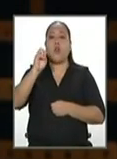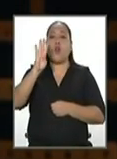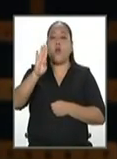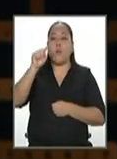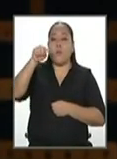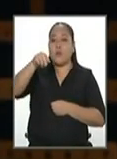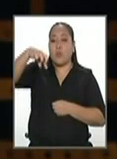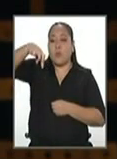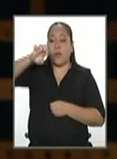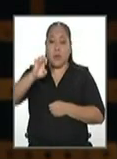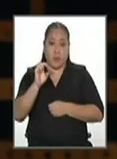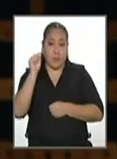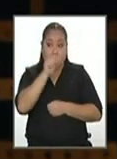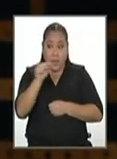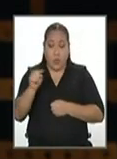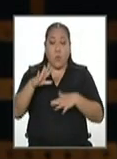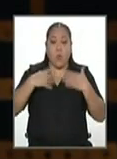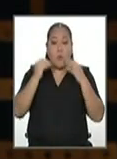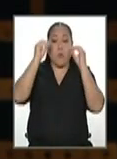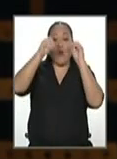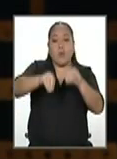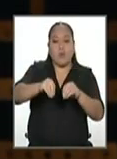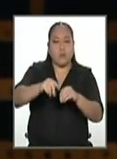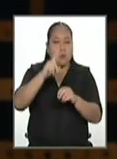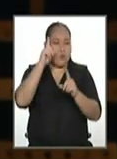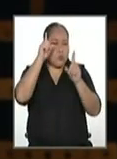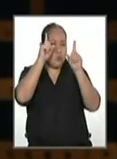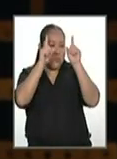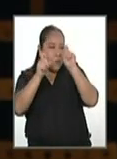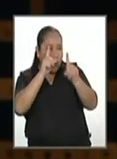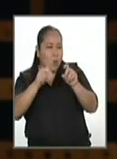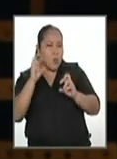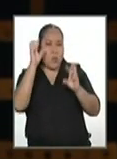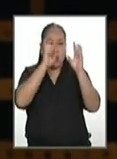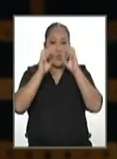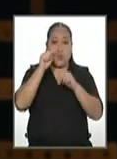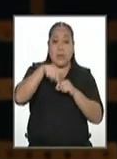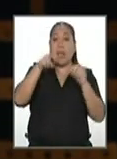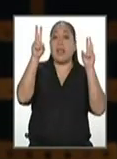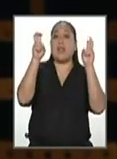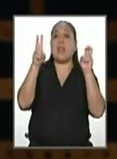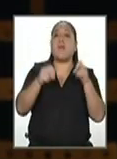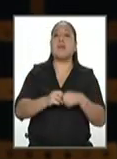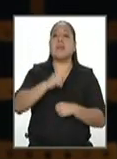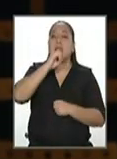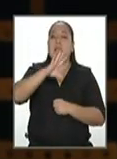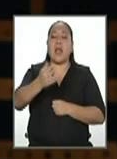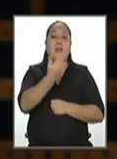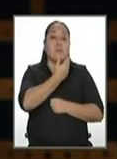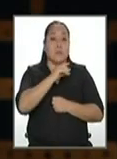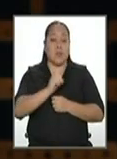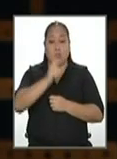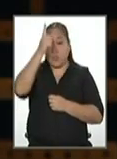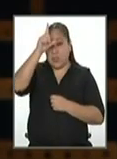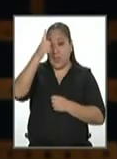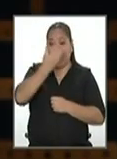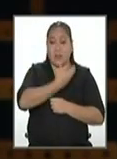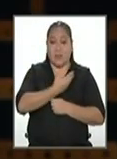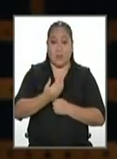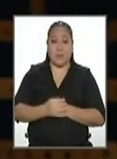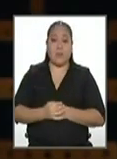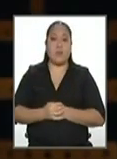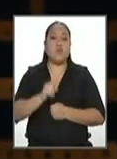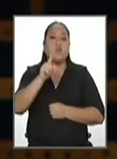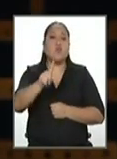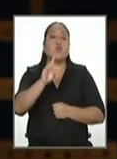votoinformado.jne.gob.pe, donde podrán dejar sus interrogantes sobre los temas que abordarán los candidatos presidenciales. Su